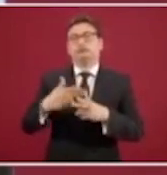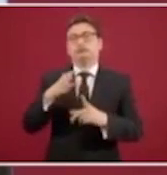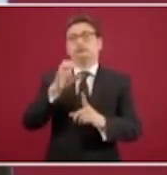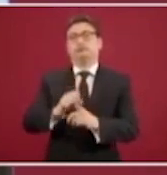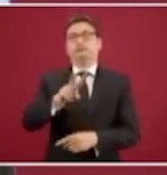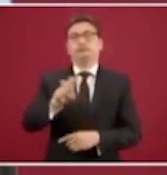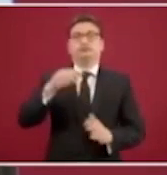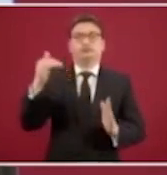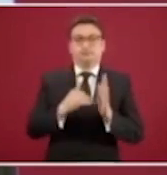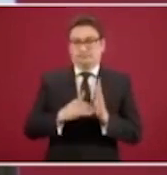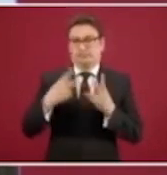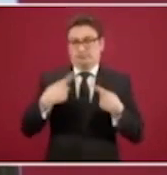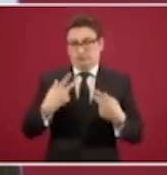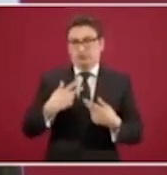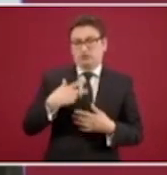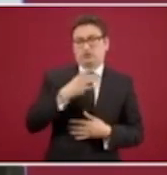sembradores más.